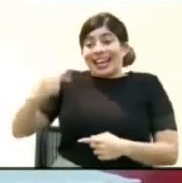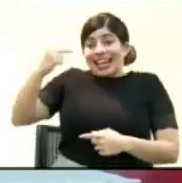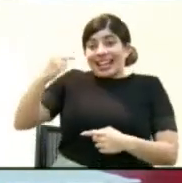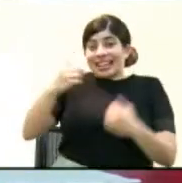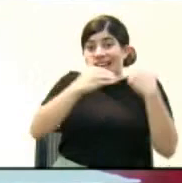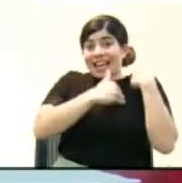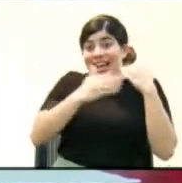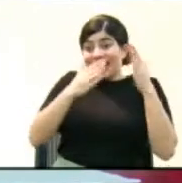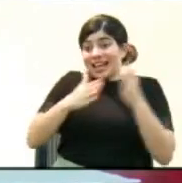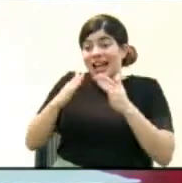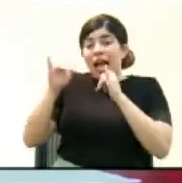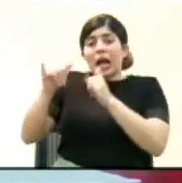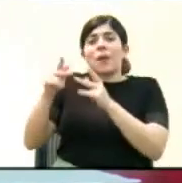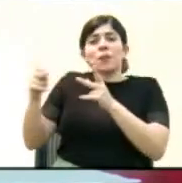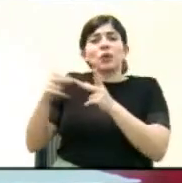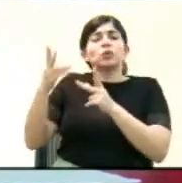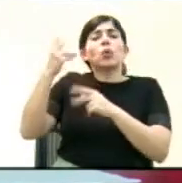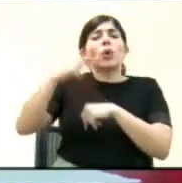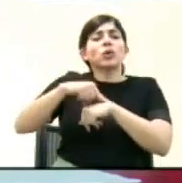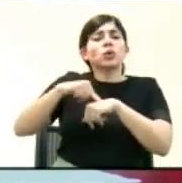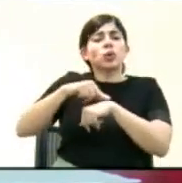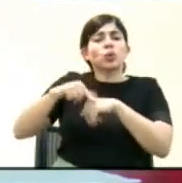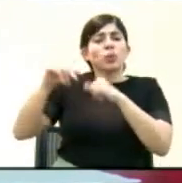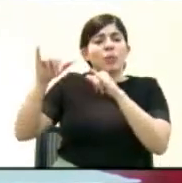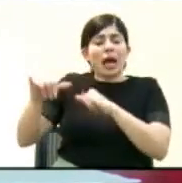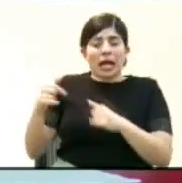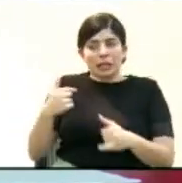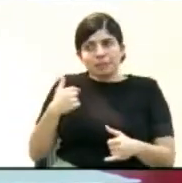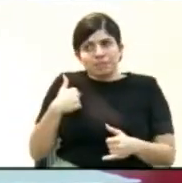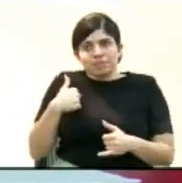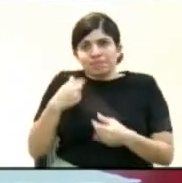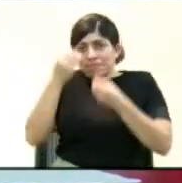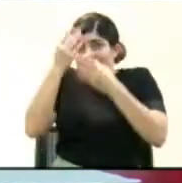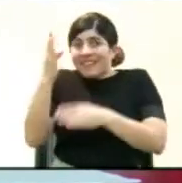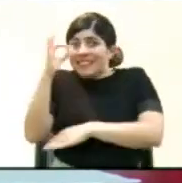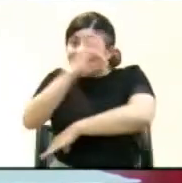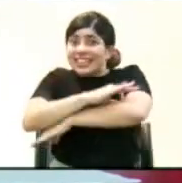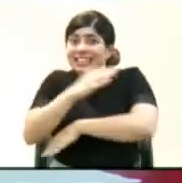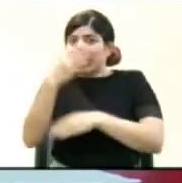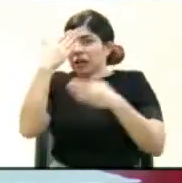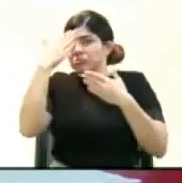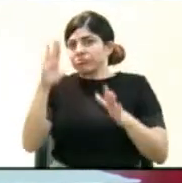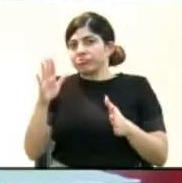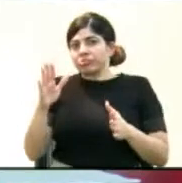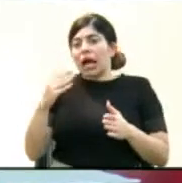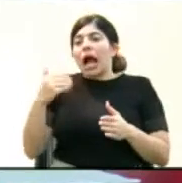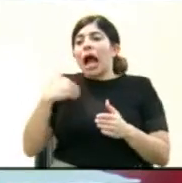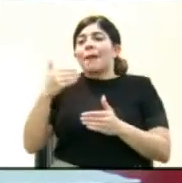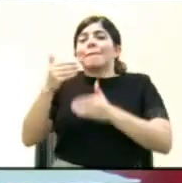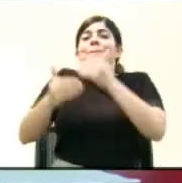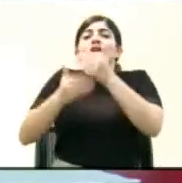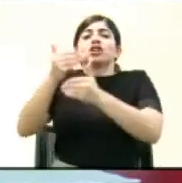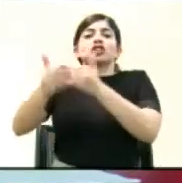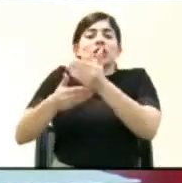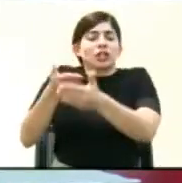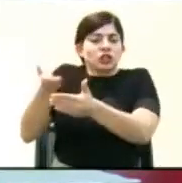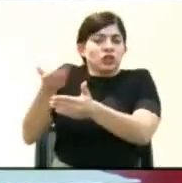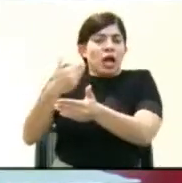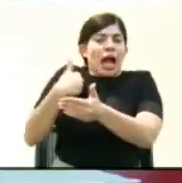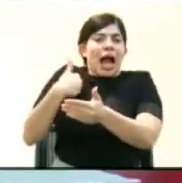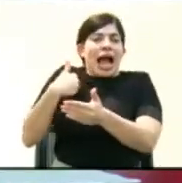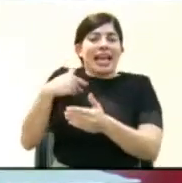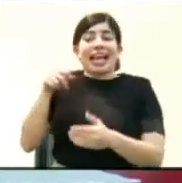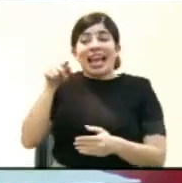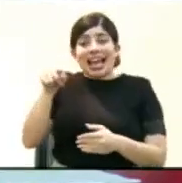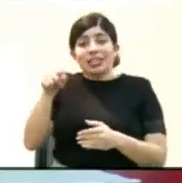logística va a estar en el puesto. Yo no le puedo dar una fecha cierta, hay procesos encaminados,